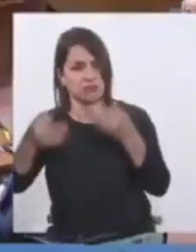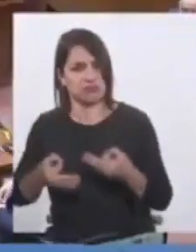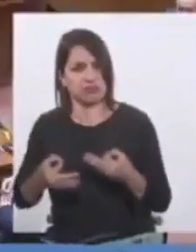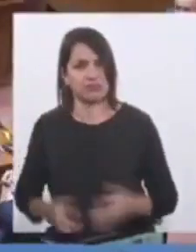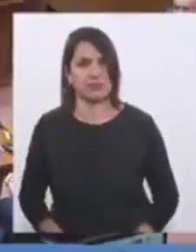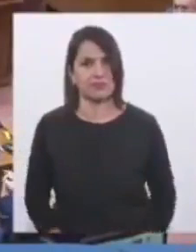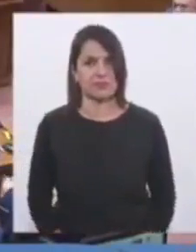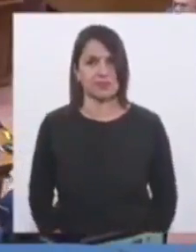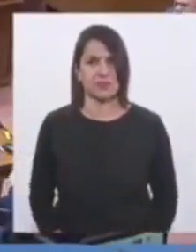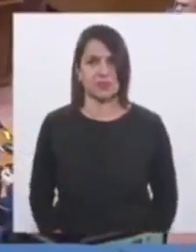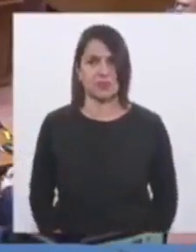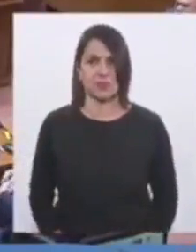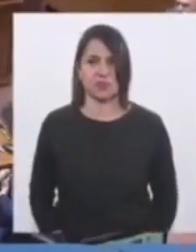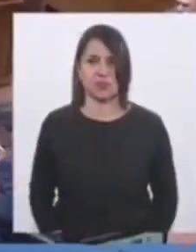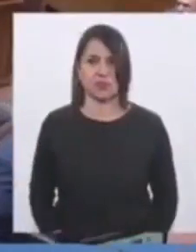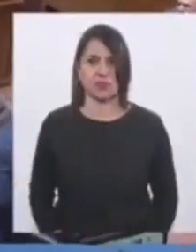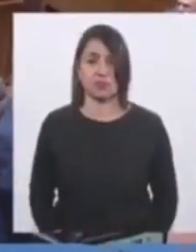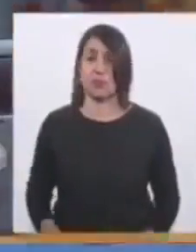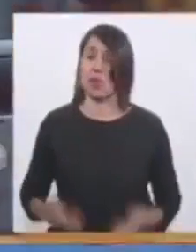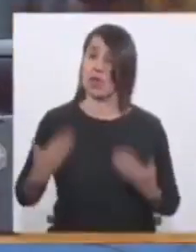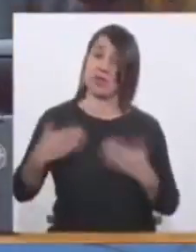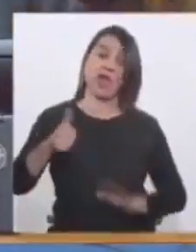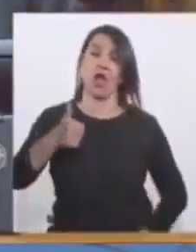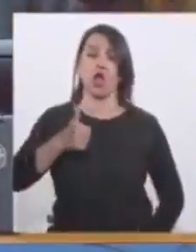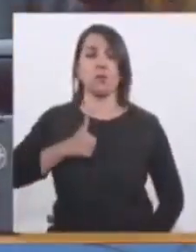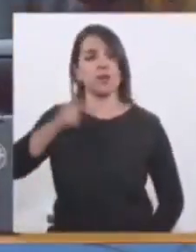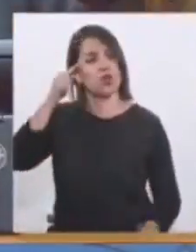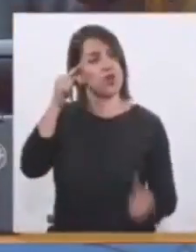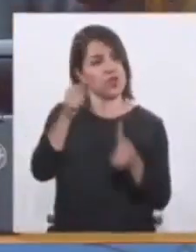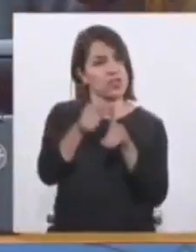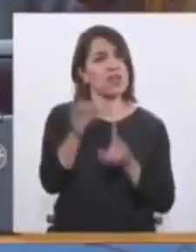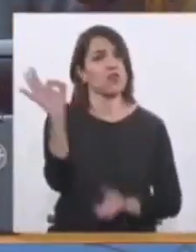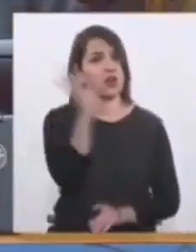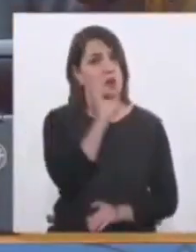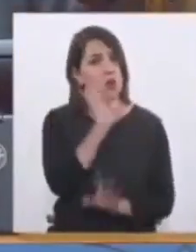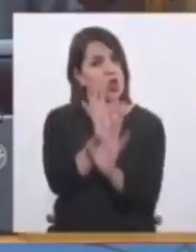Por haberse cumplido el objeto de la sesión especial, se levanta.